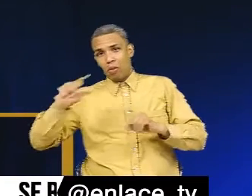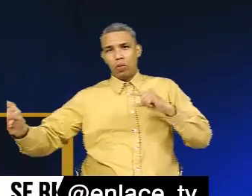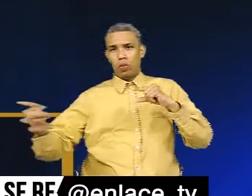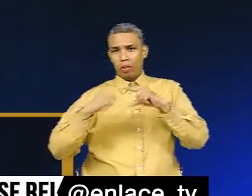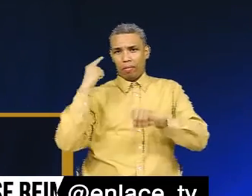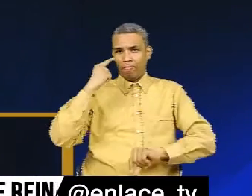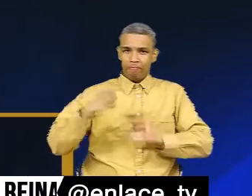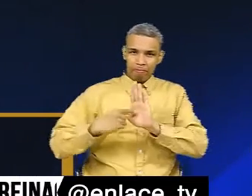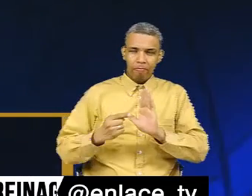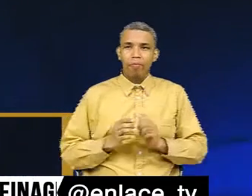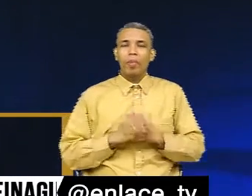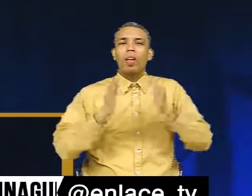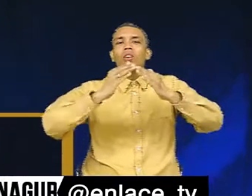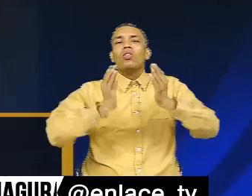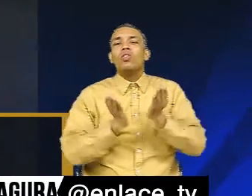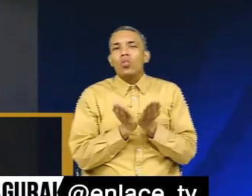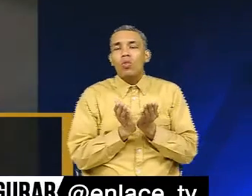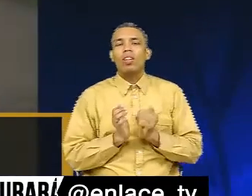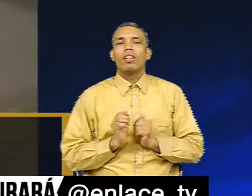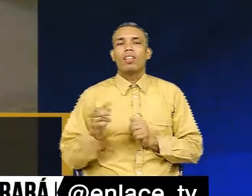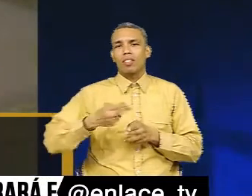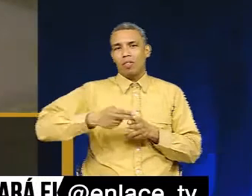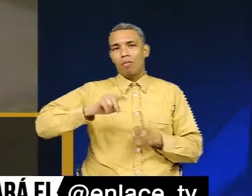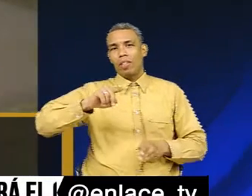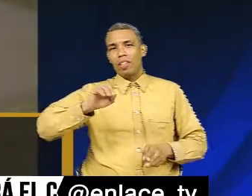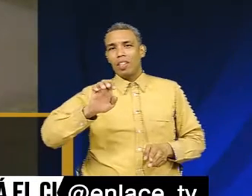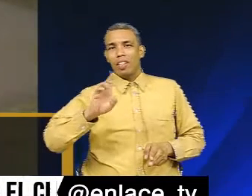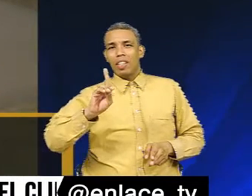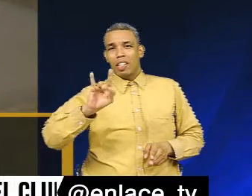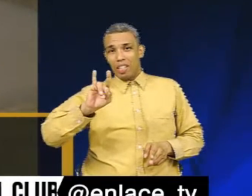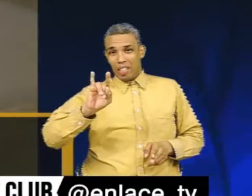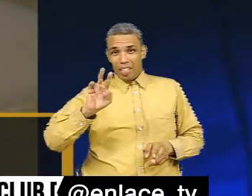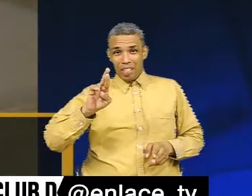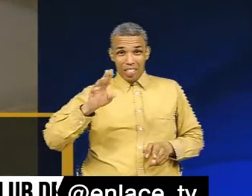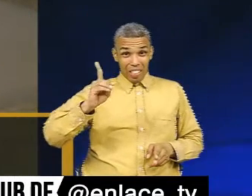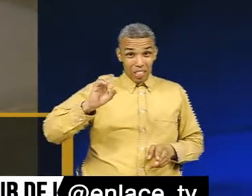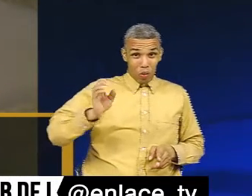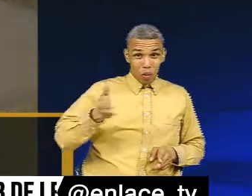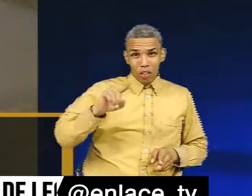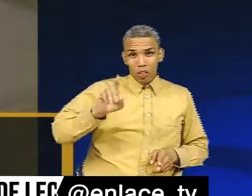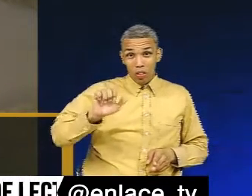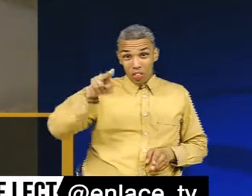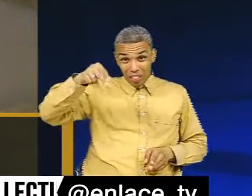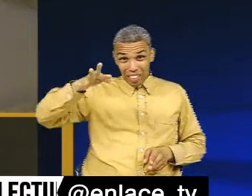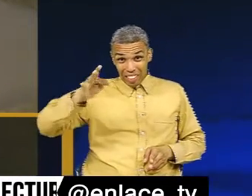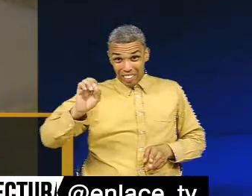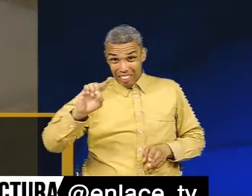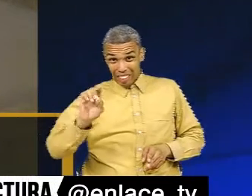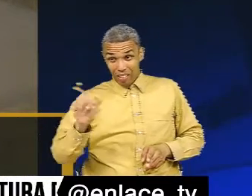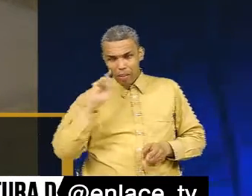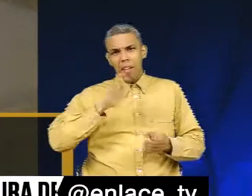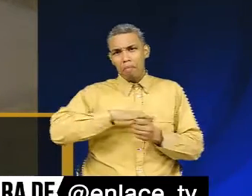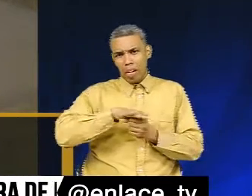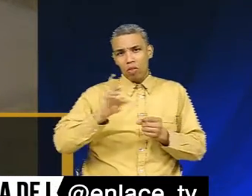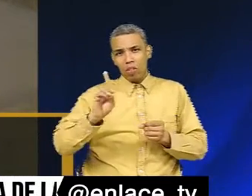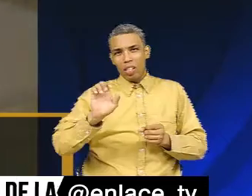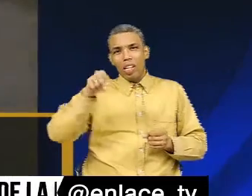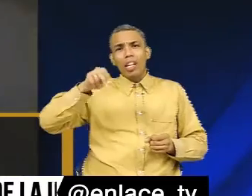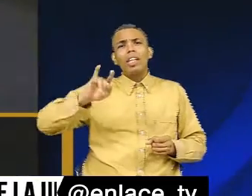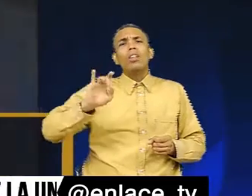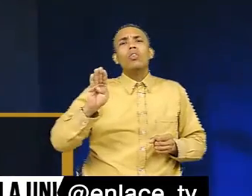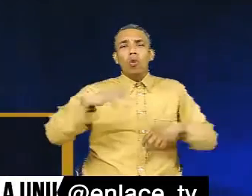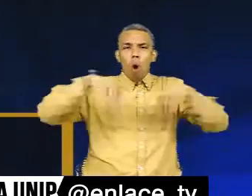en el que queda la escuela Centro Docente Eduardo Santos del barrio El Danubio cuando llueve. Una problemática que, según la denuncia, lleva años